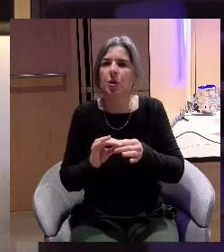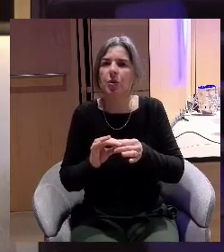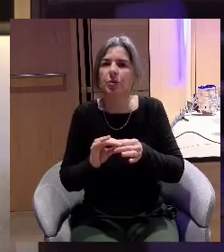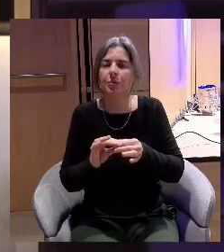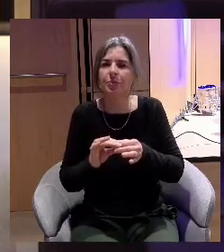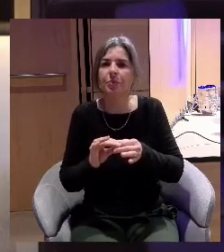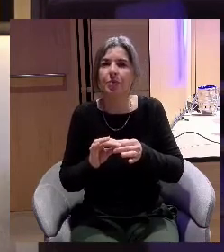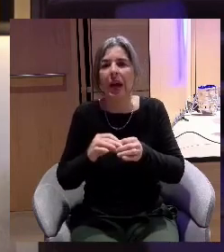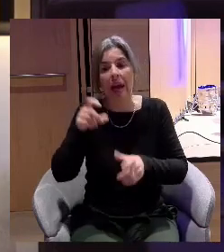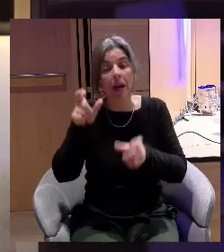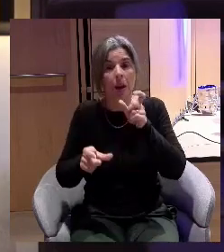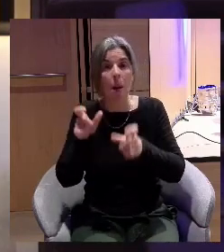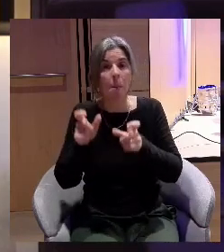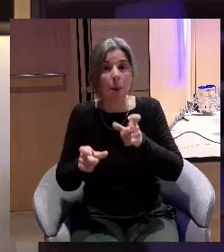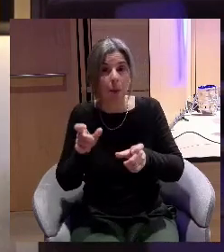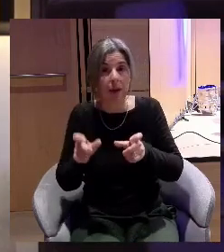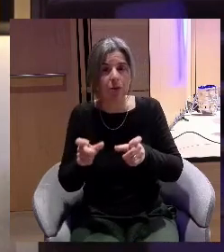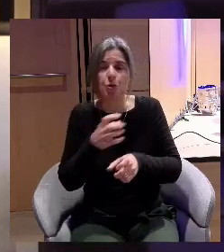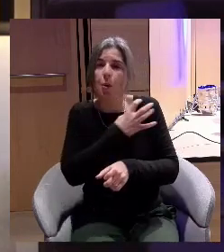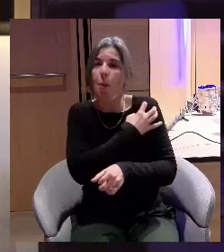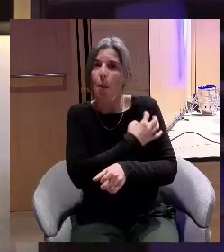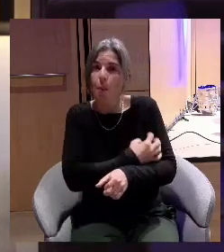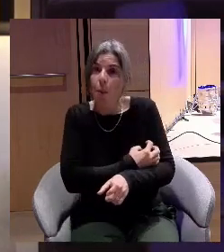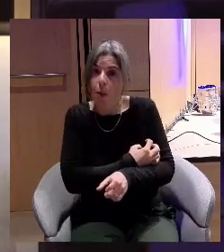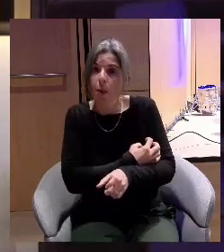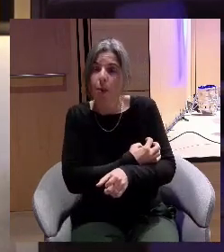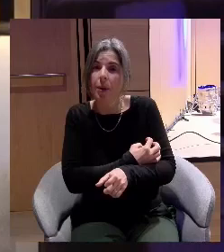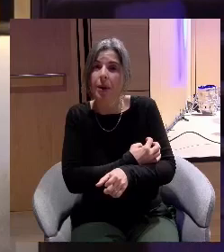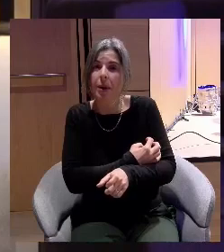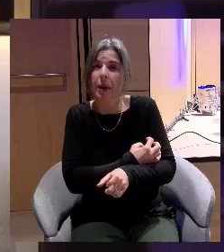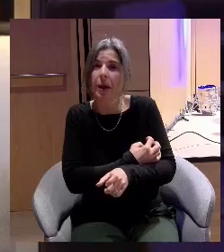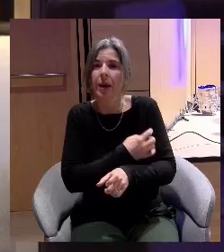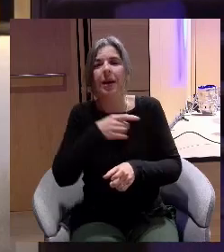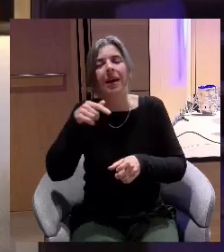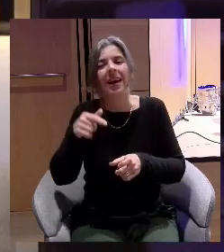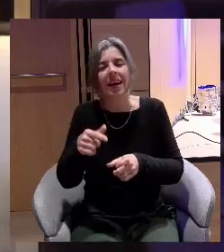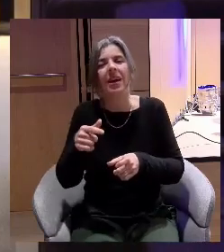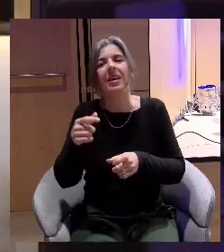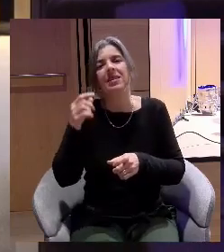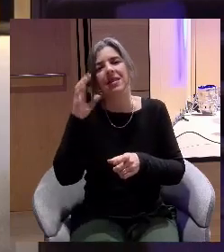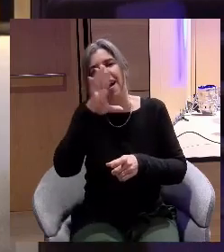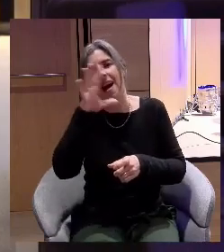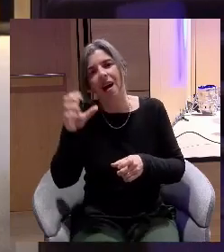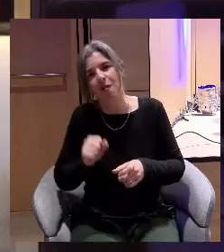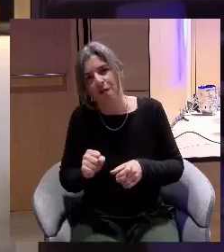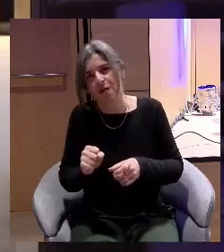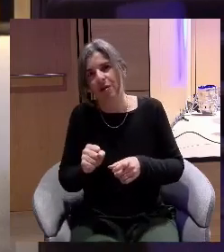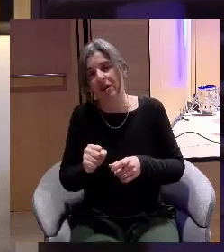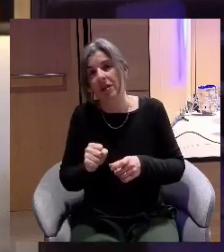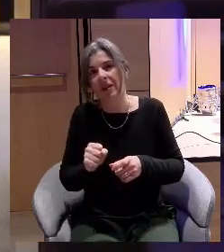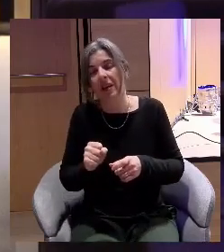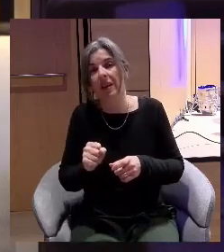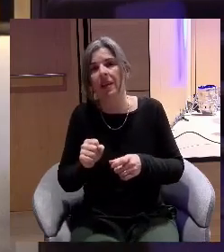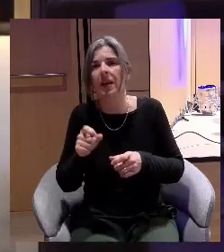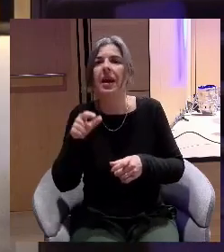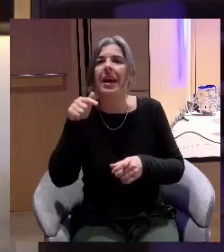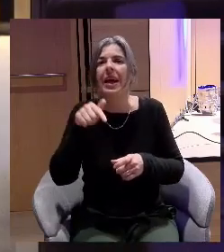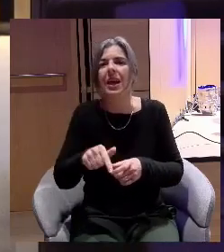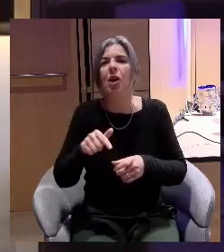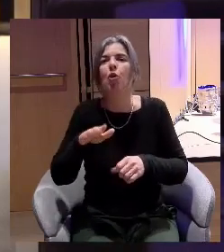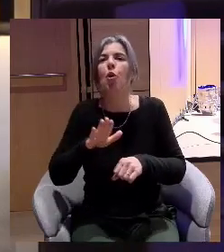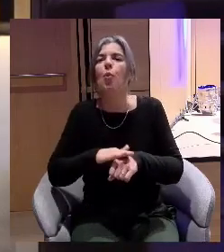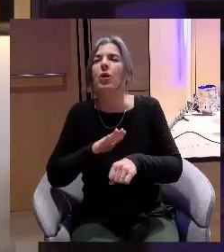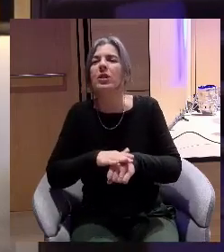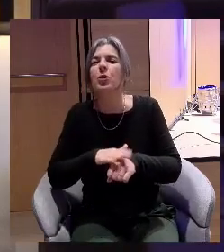incidencia de población en situación de pobreza, que sea afrodescendiente, ¿cierto? ¿Qué incidencia tiene que el Estado quizás no